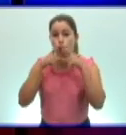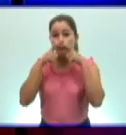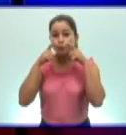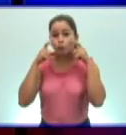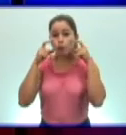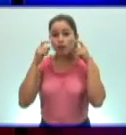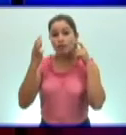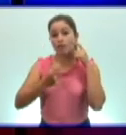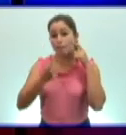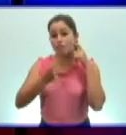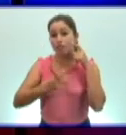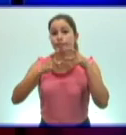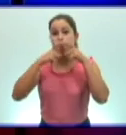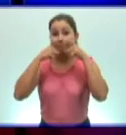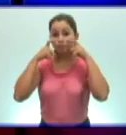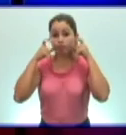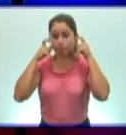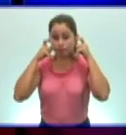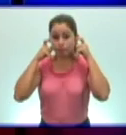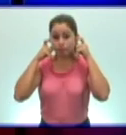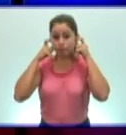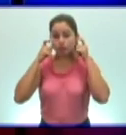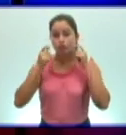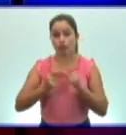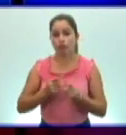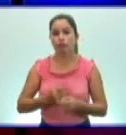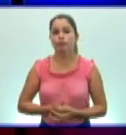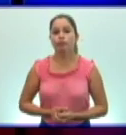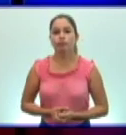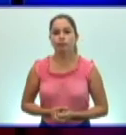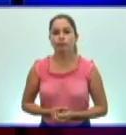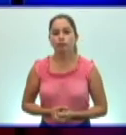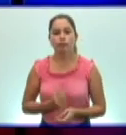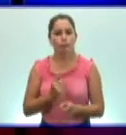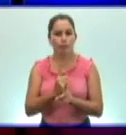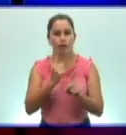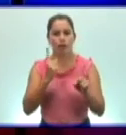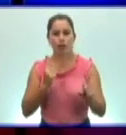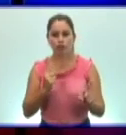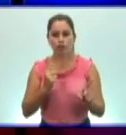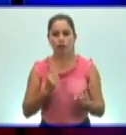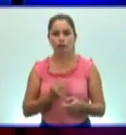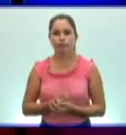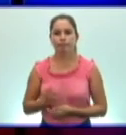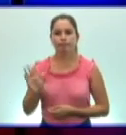nasobuco y mantener la distancia.